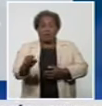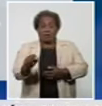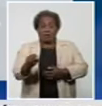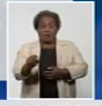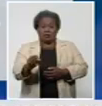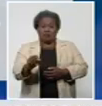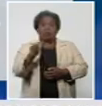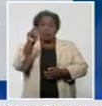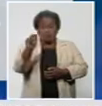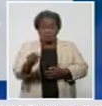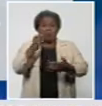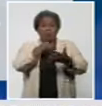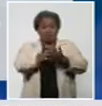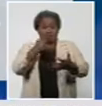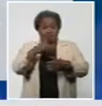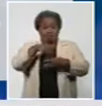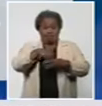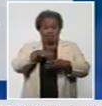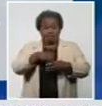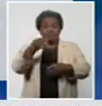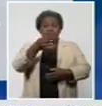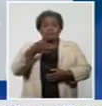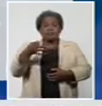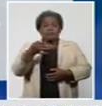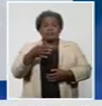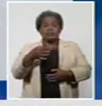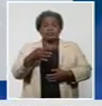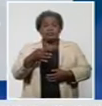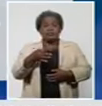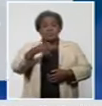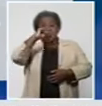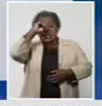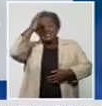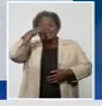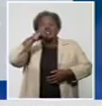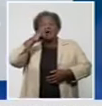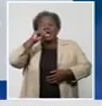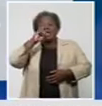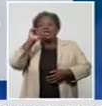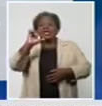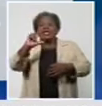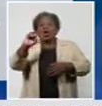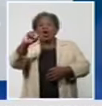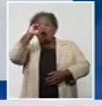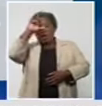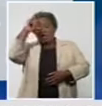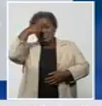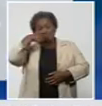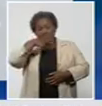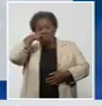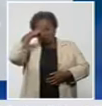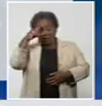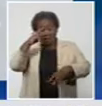diagnosticado pertenece al municipio San Nicolás de Bari. Y en el caso de La